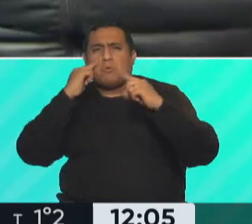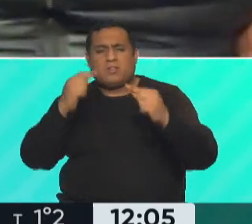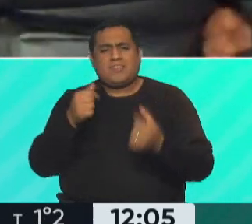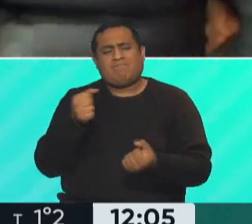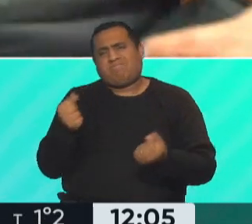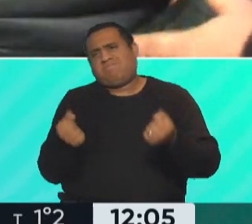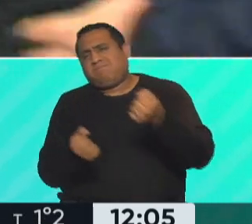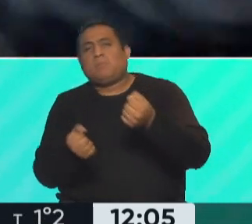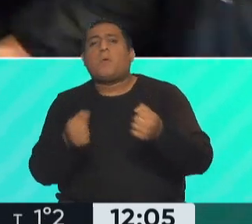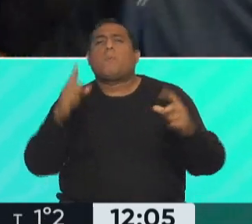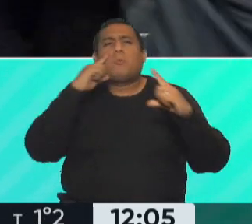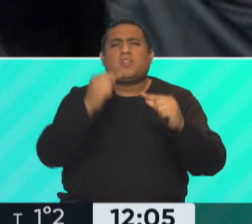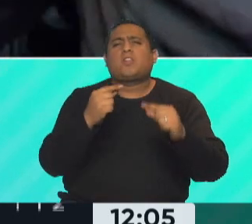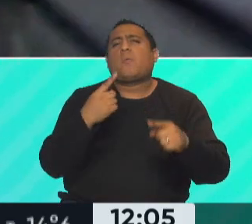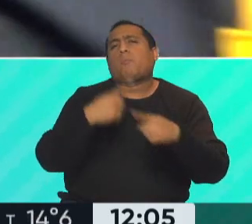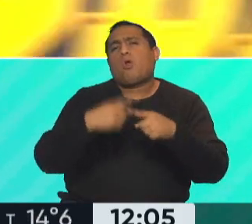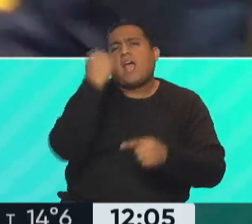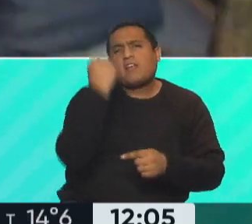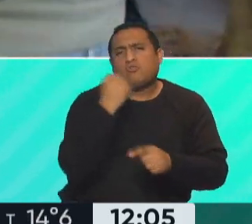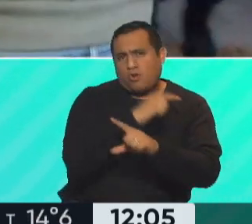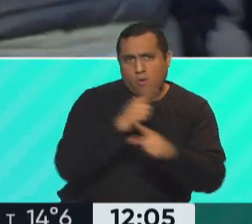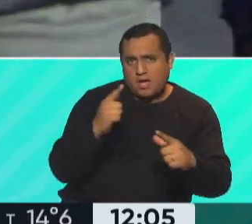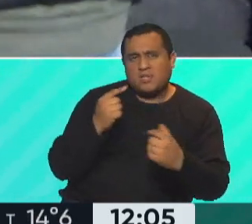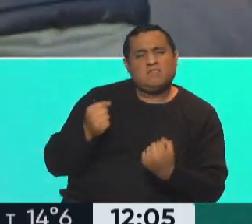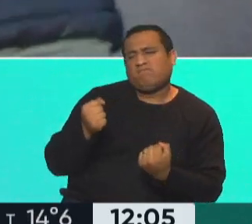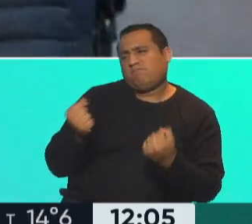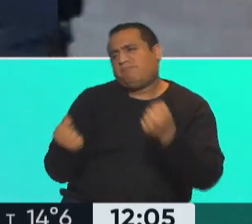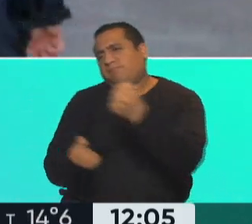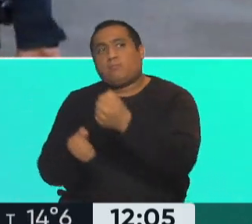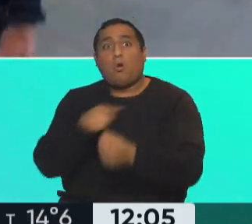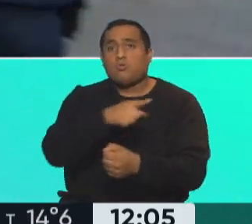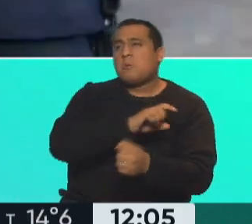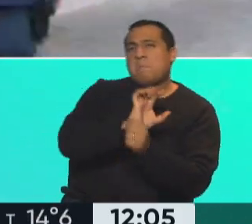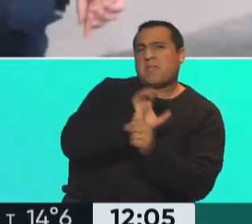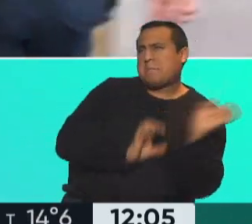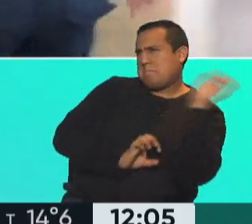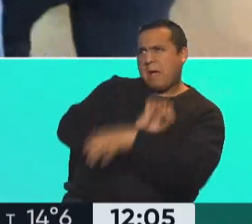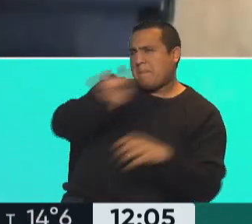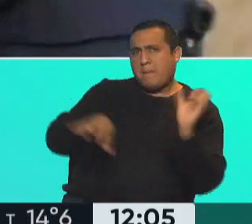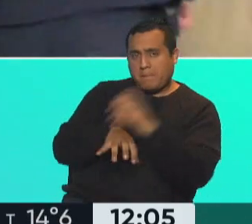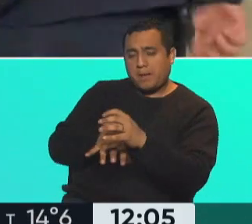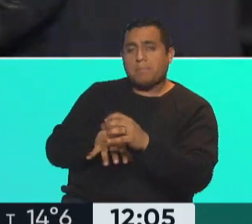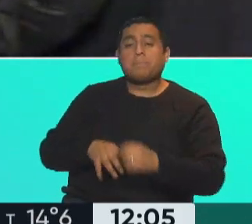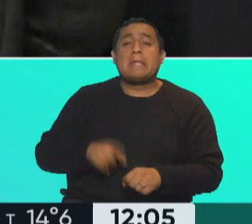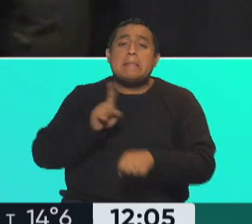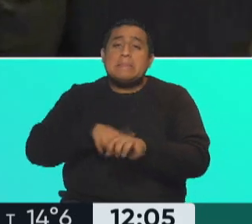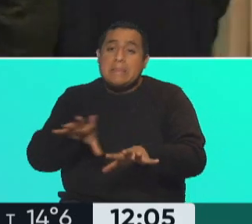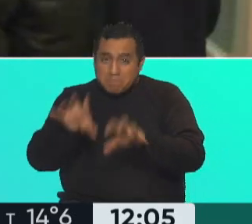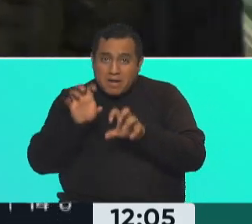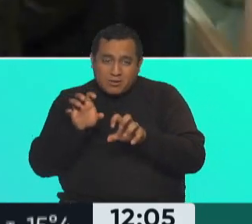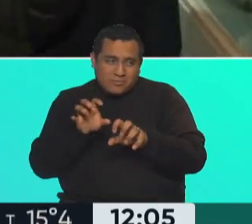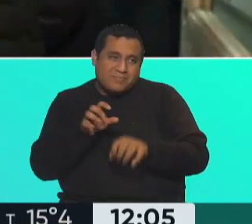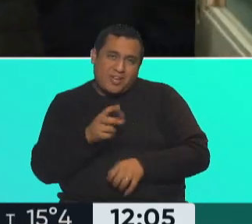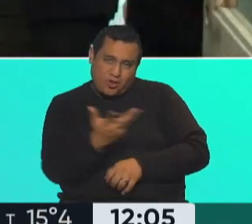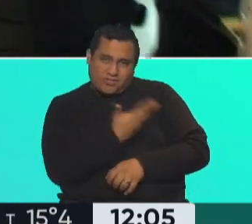la falta de gasoil fue apedrado por otros colegas. Muy temprano, cuando llegaron los tres detenidos,